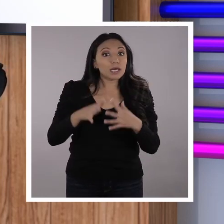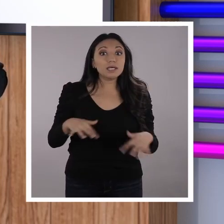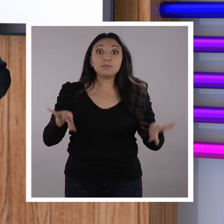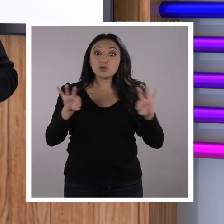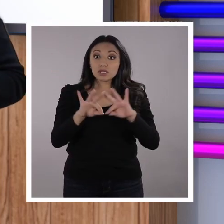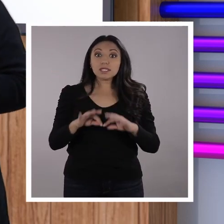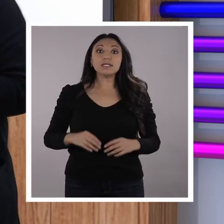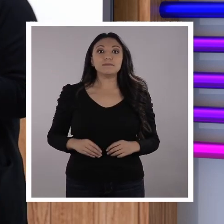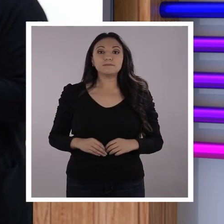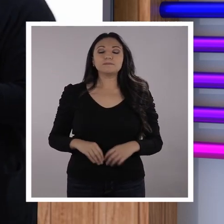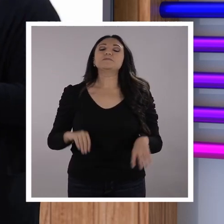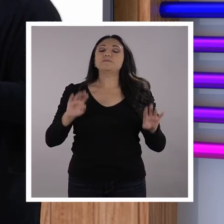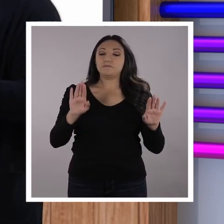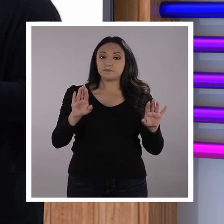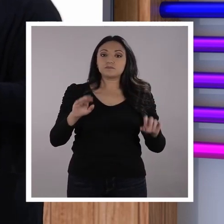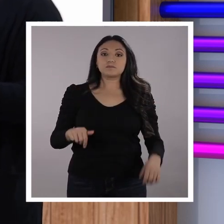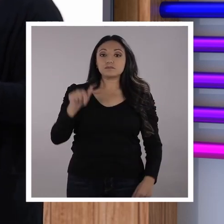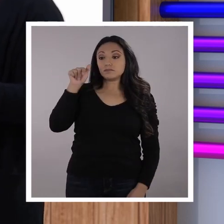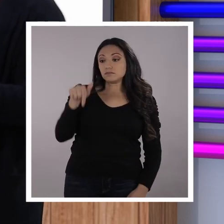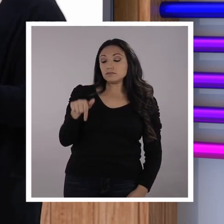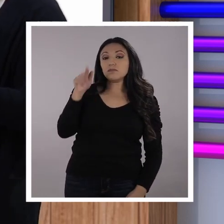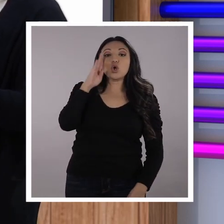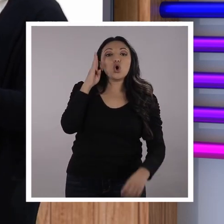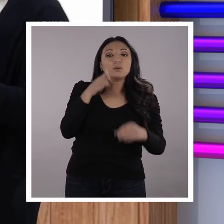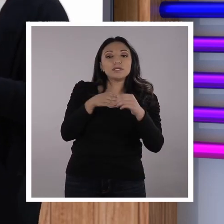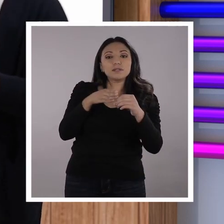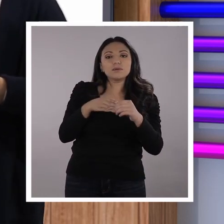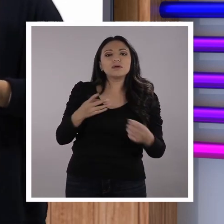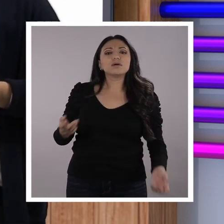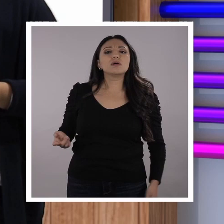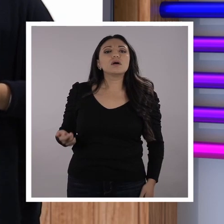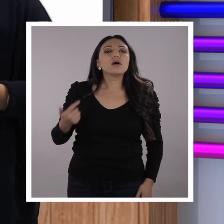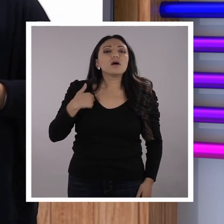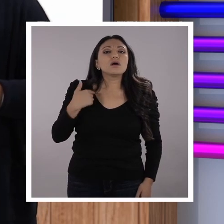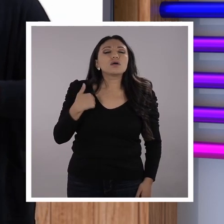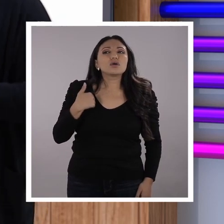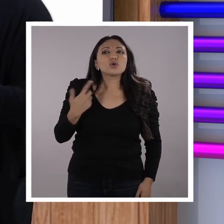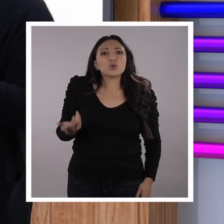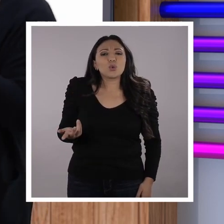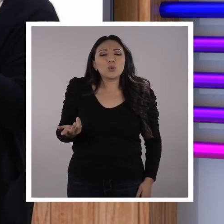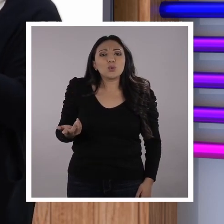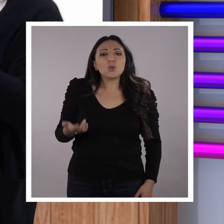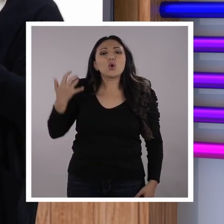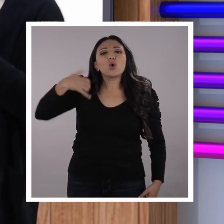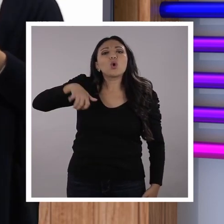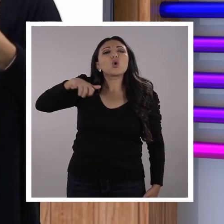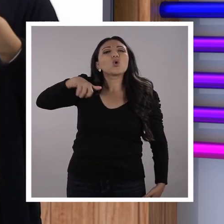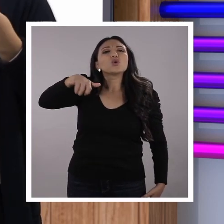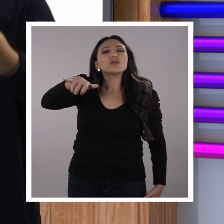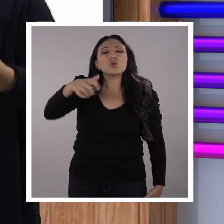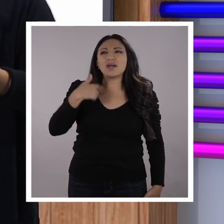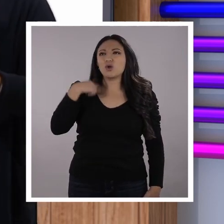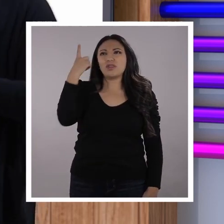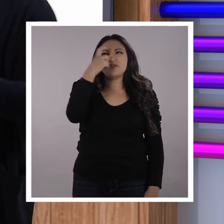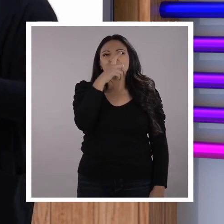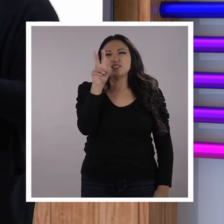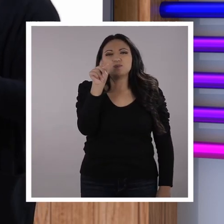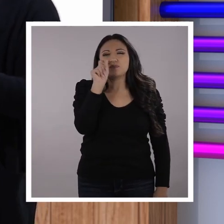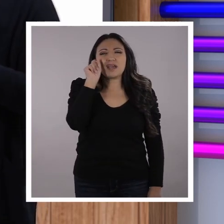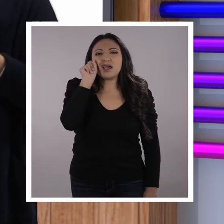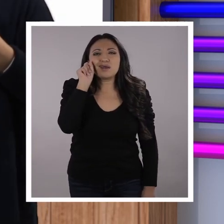son válidas. Y aquí el objetivo es, ¿qué es lo que sigue siendo una